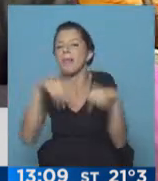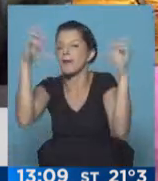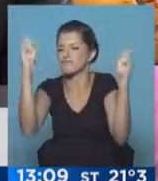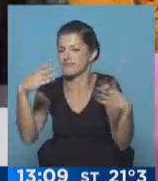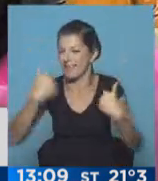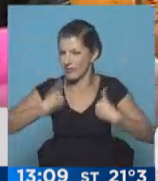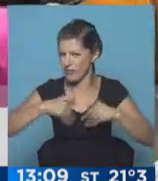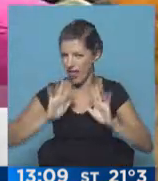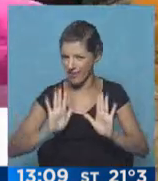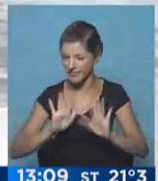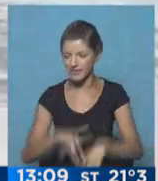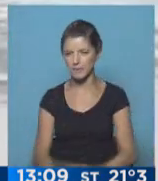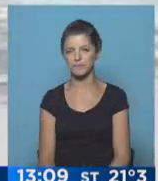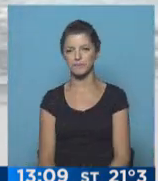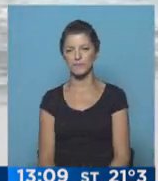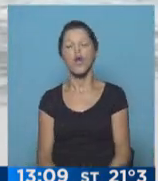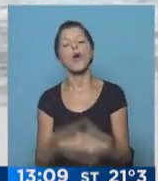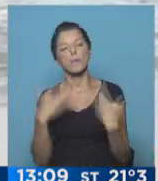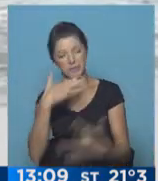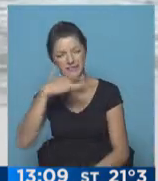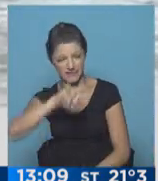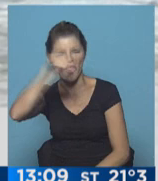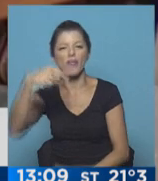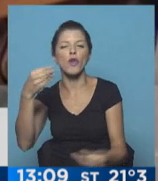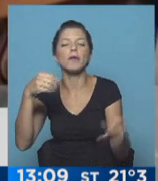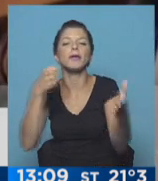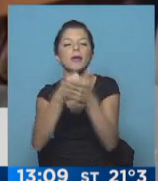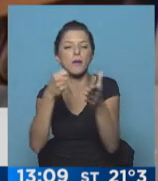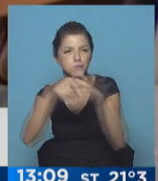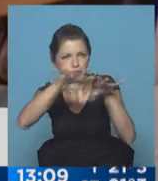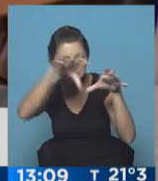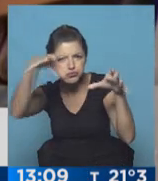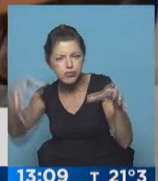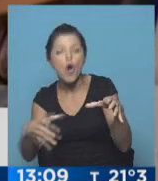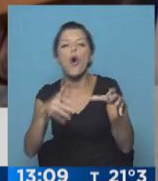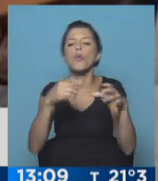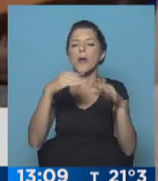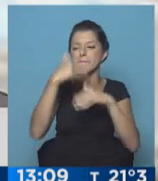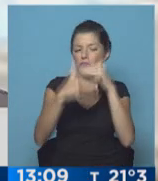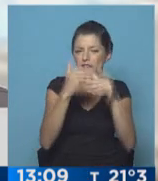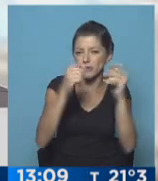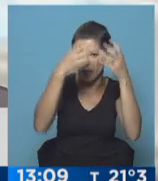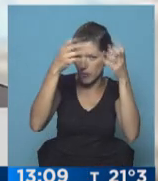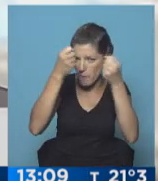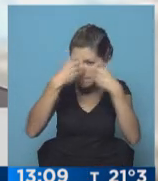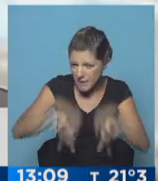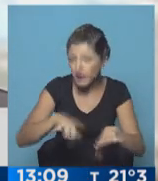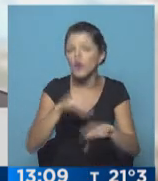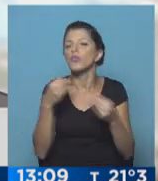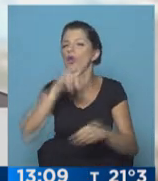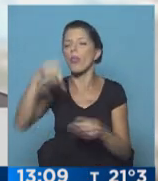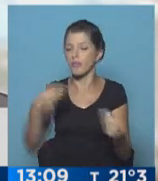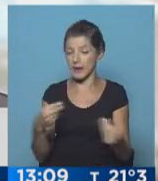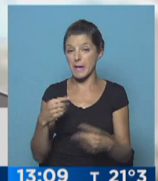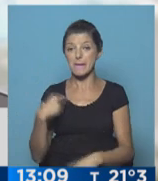Uno puede entender por qué el glaciar se forma o por qué comienza el proceso este de ruptura, pero estar parado y viendo las